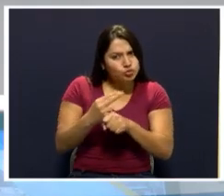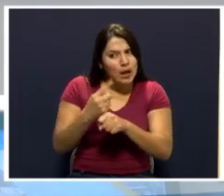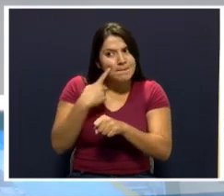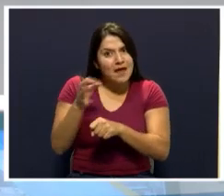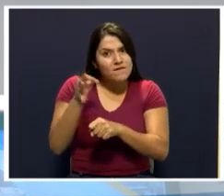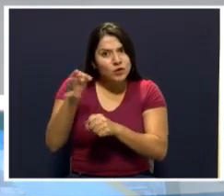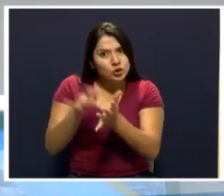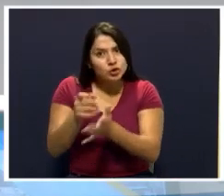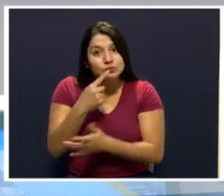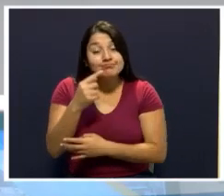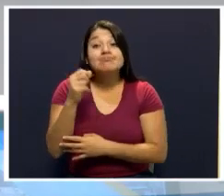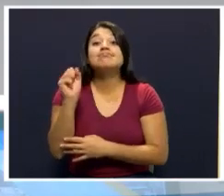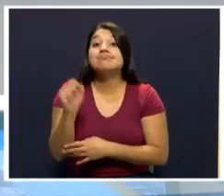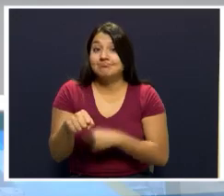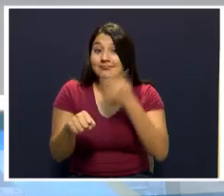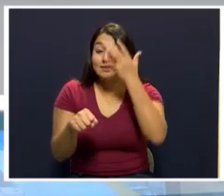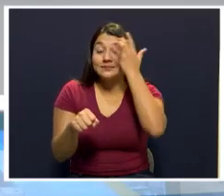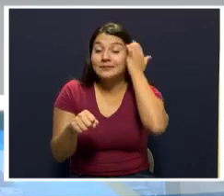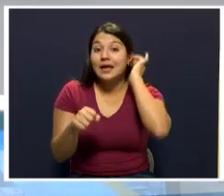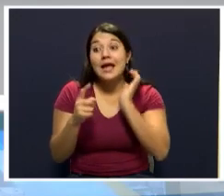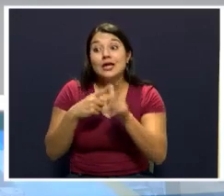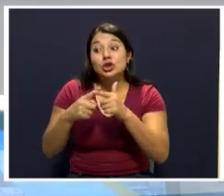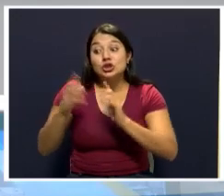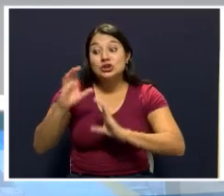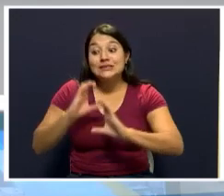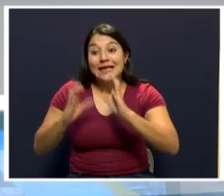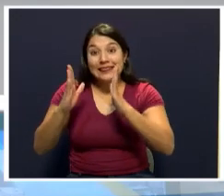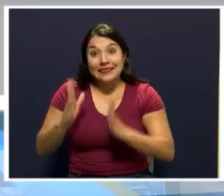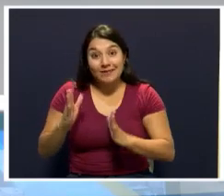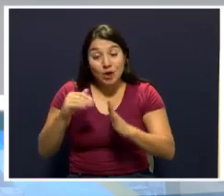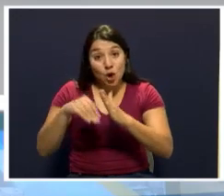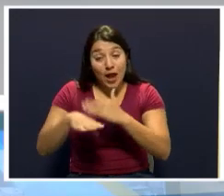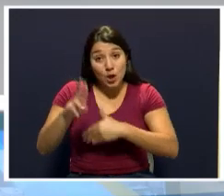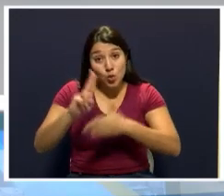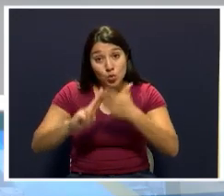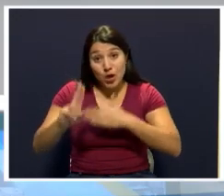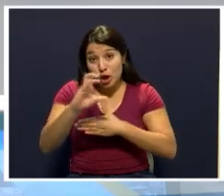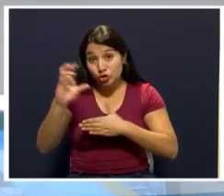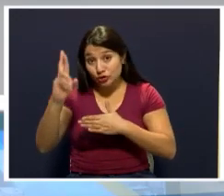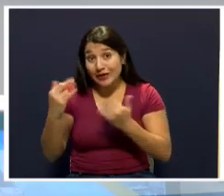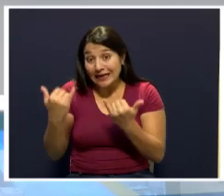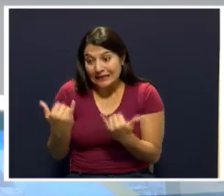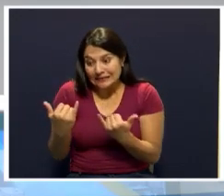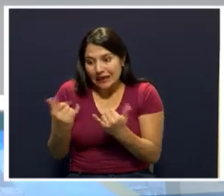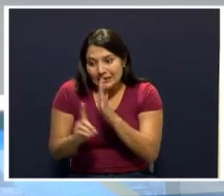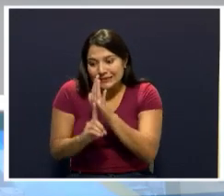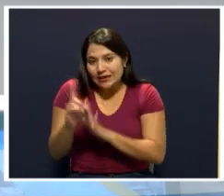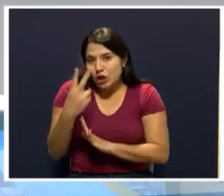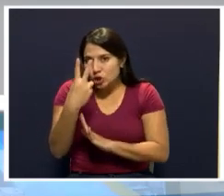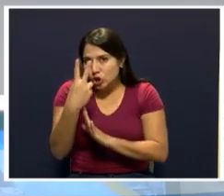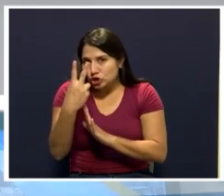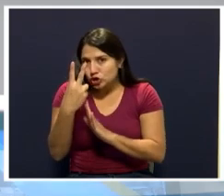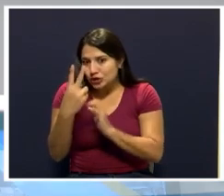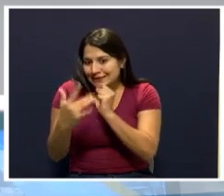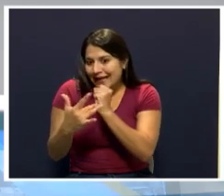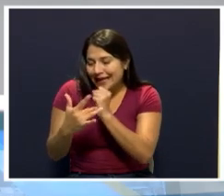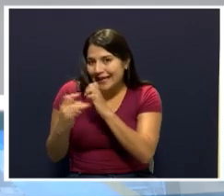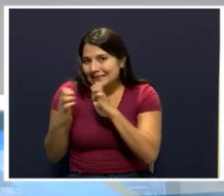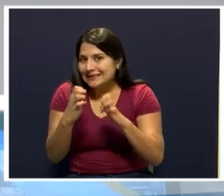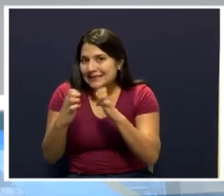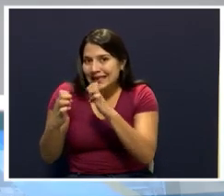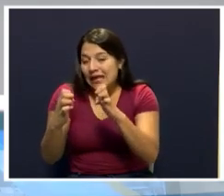Instituto Clodomiro Picado de la UCR ya están trabajando en 2 estrategias para tratamiento.